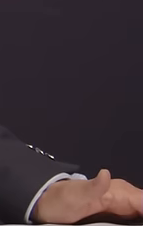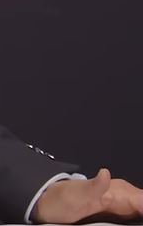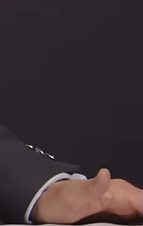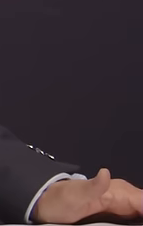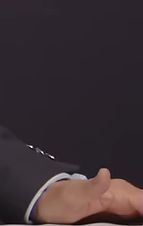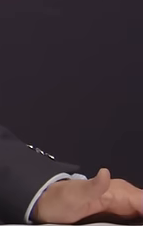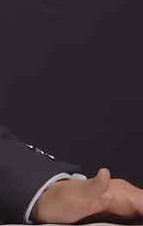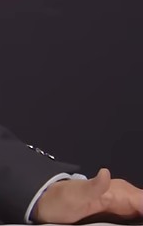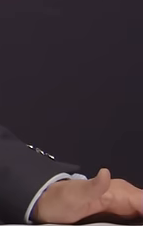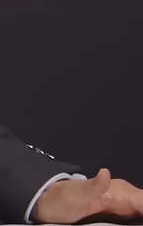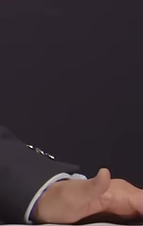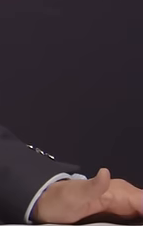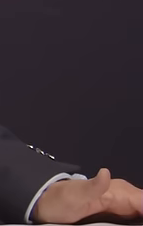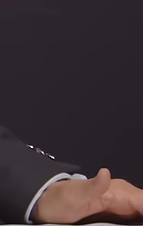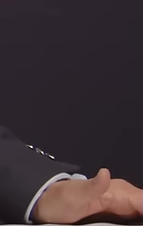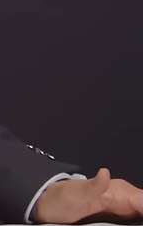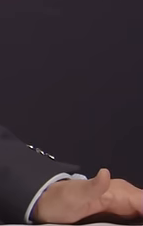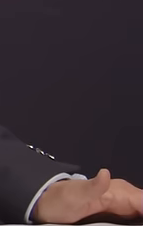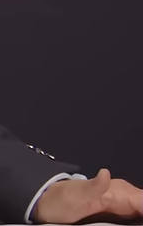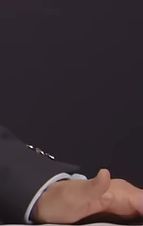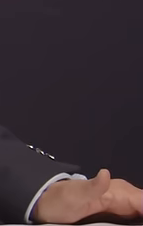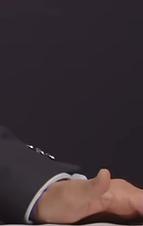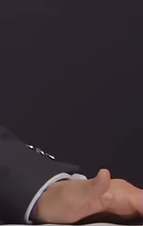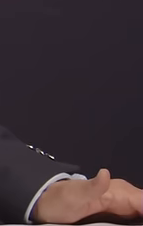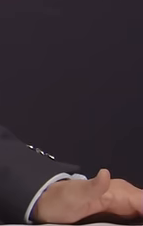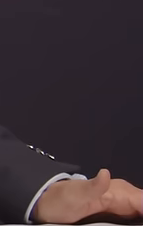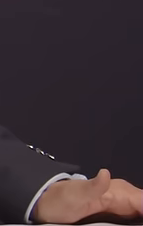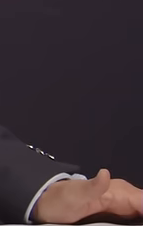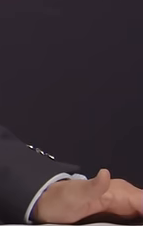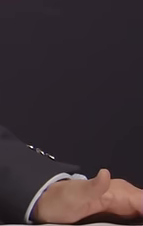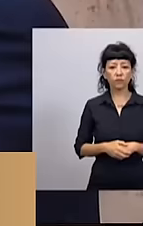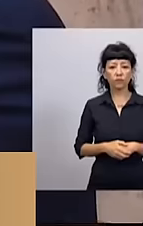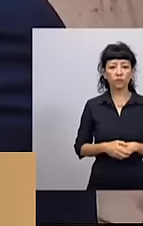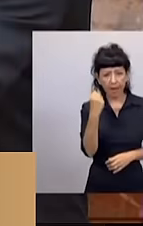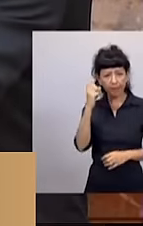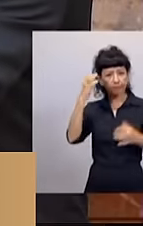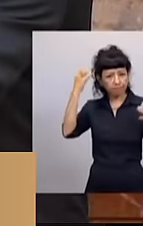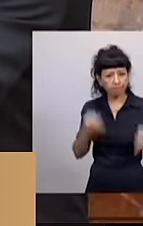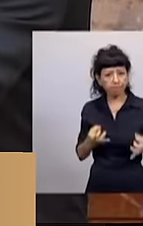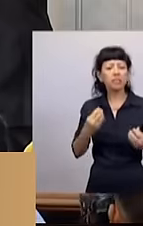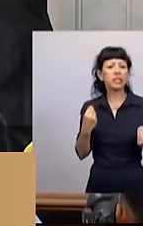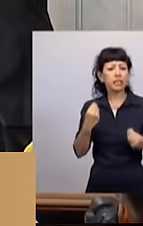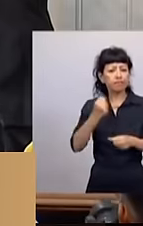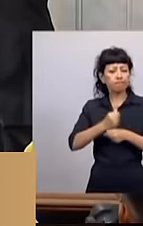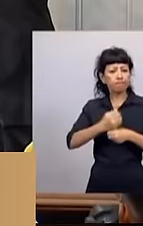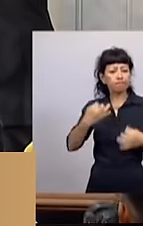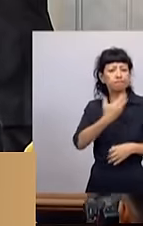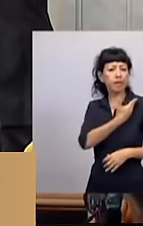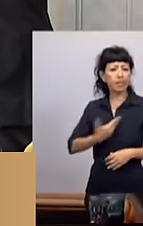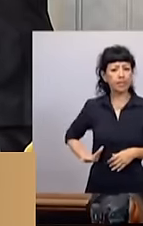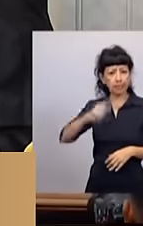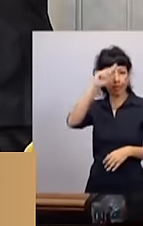túnel? Bueno, yo he de decir que era moderadamente escéptico cuando llegó al poder porque se enfrentaba a